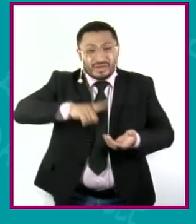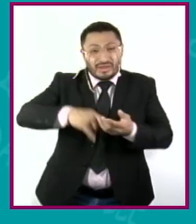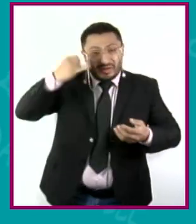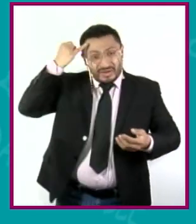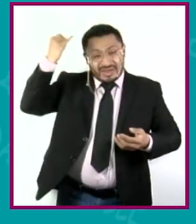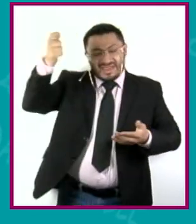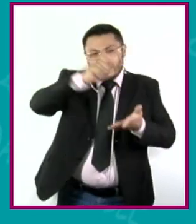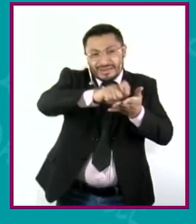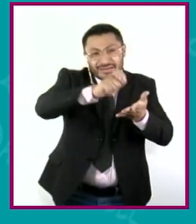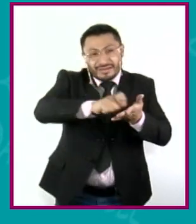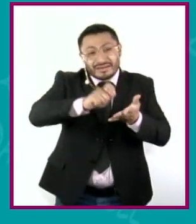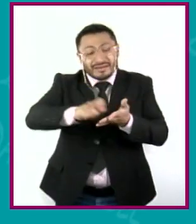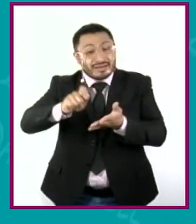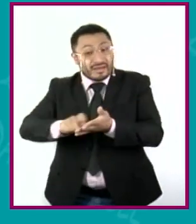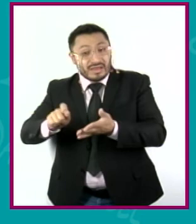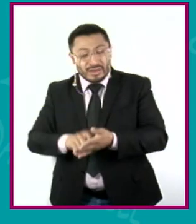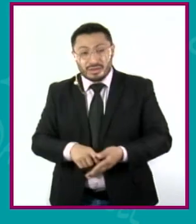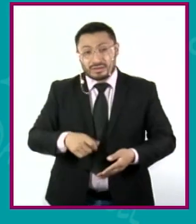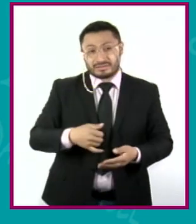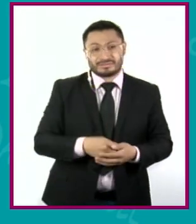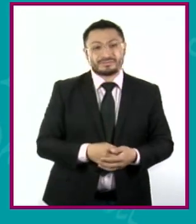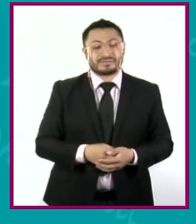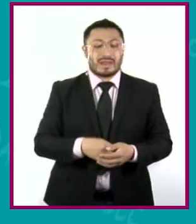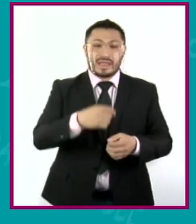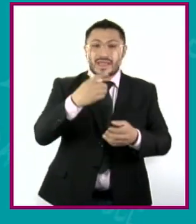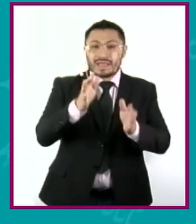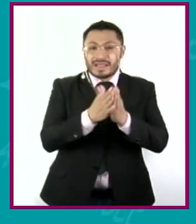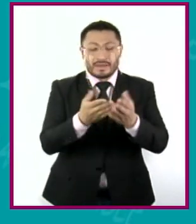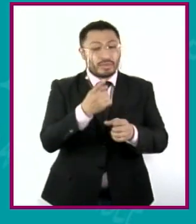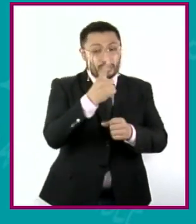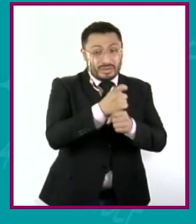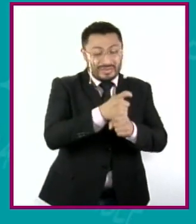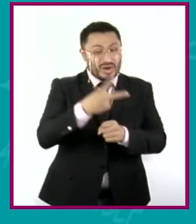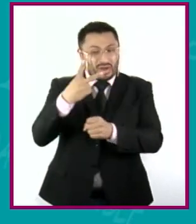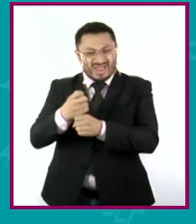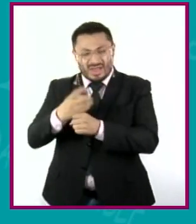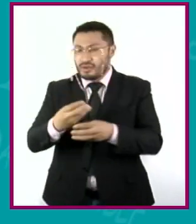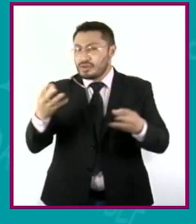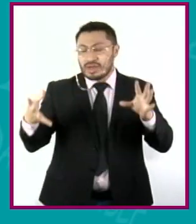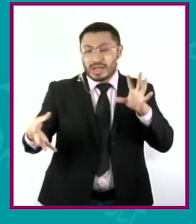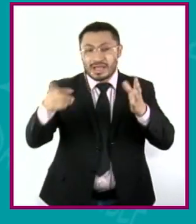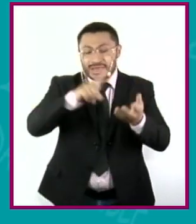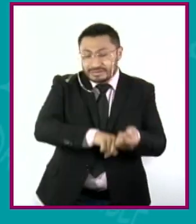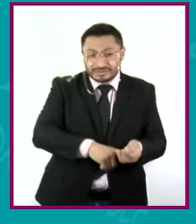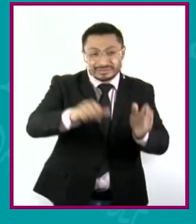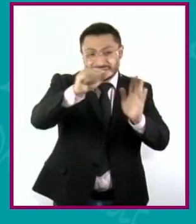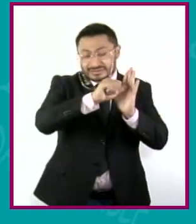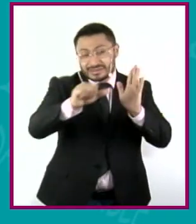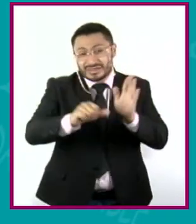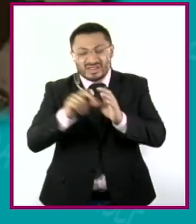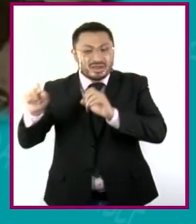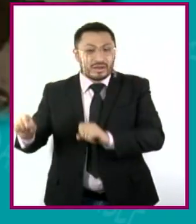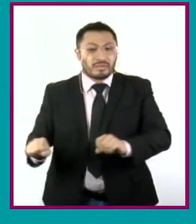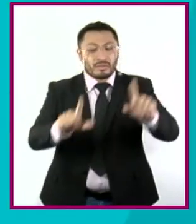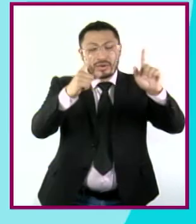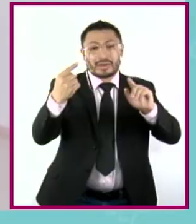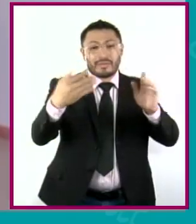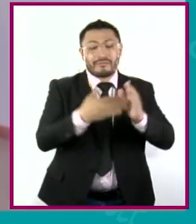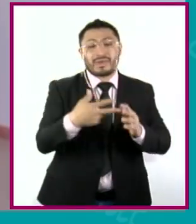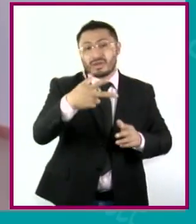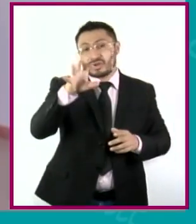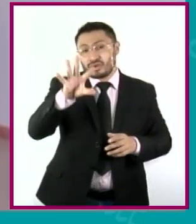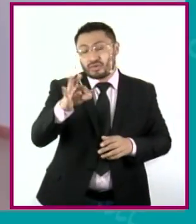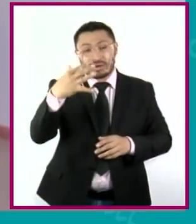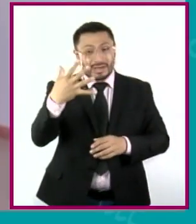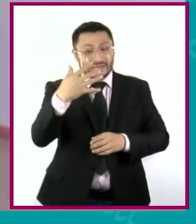en el libro de Premier Mémoire y del Second Mémoire, junto con una serie de artículos publicados por Cauchy en 1845.